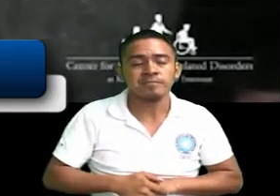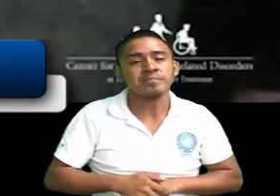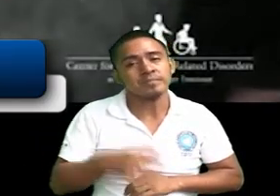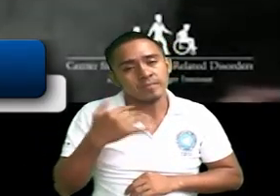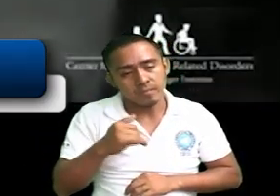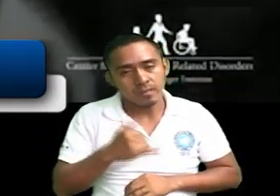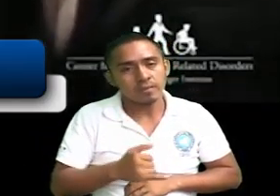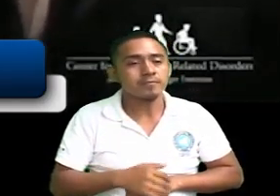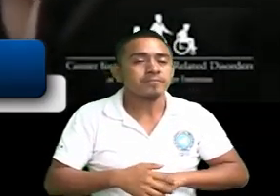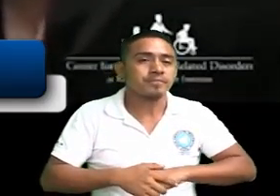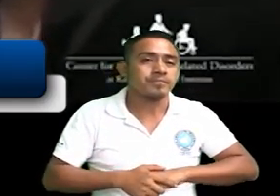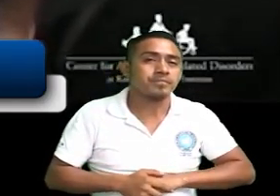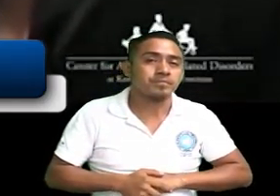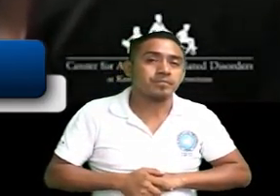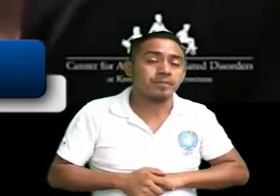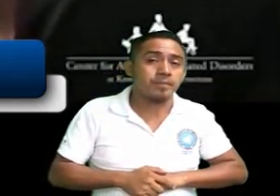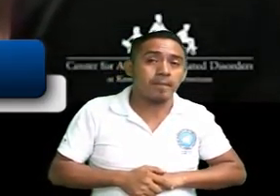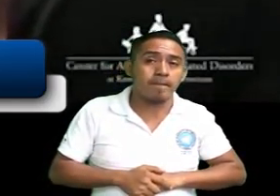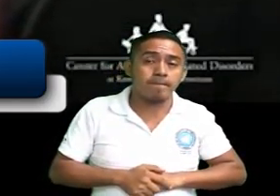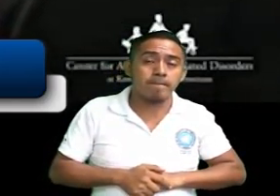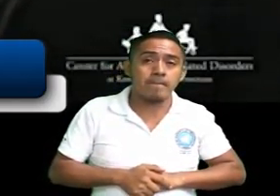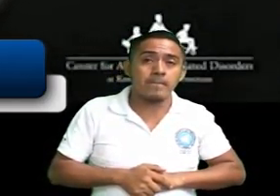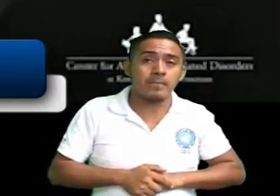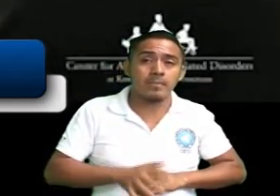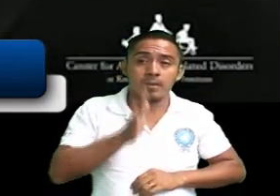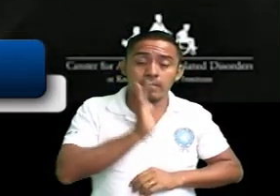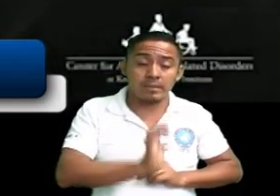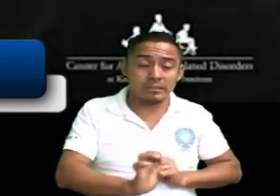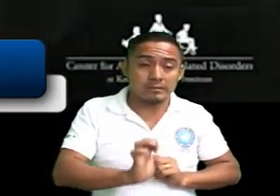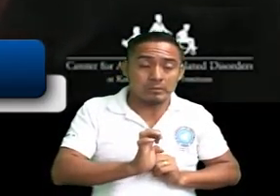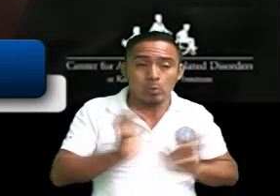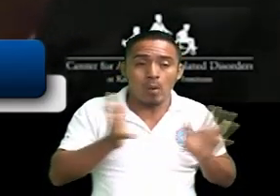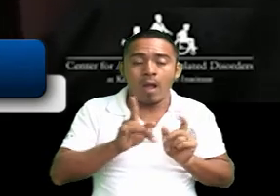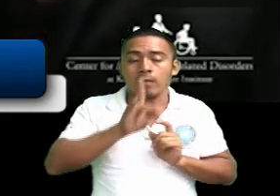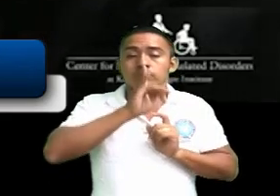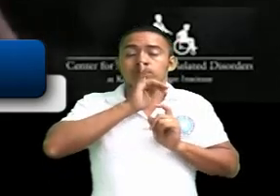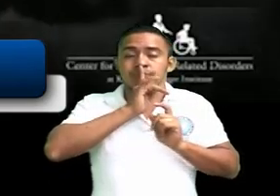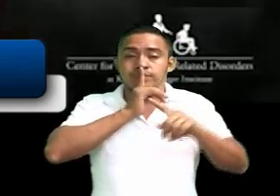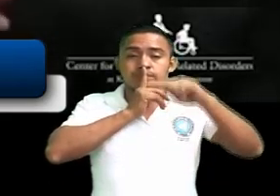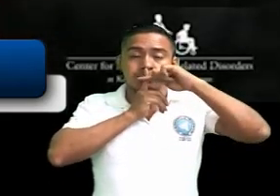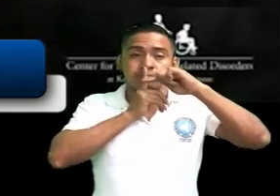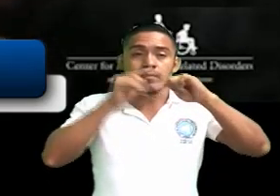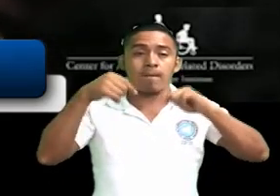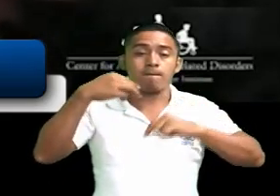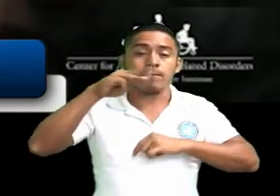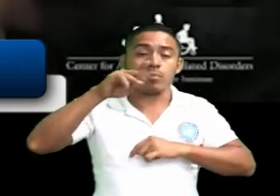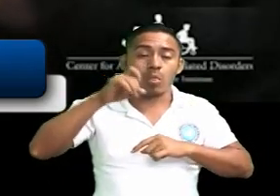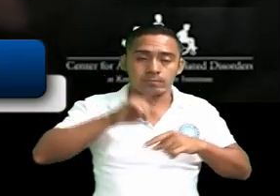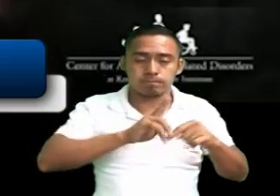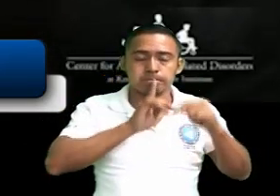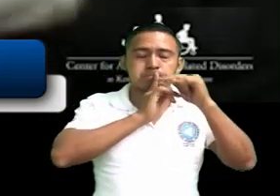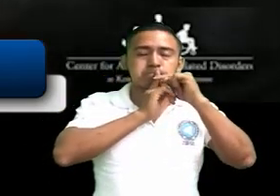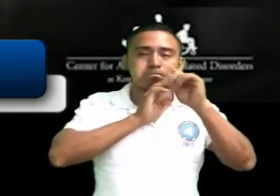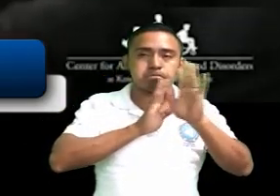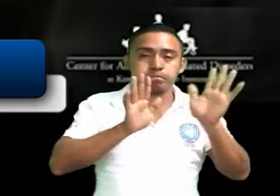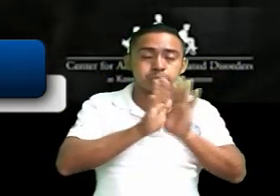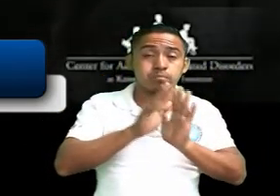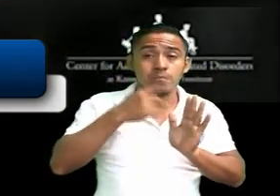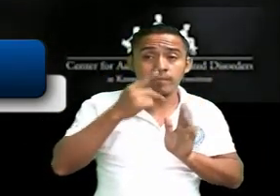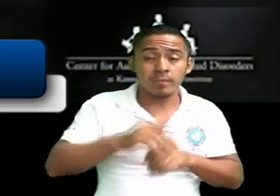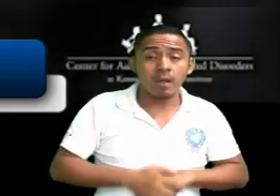etapa de desarrollo, por ejemplo, 1 año, 1 año y medio, y está viendo todos esos pleitos también, ¿eso incide en la habla